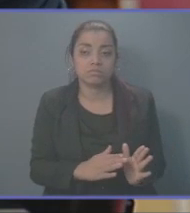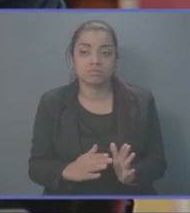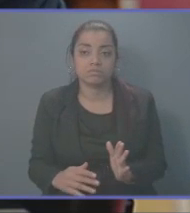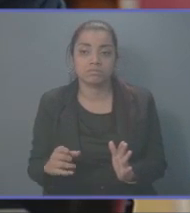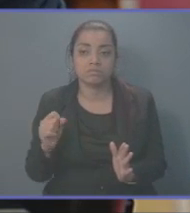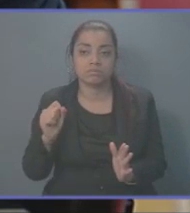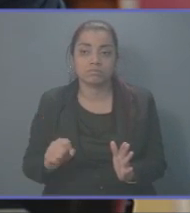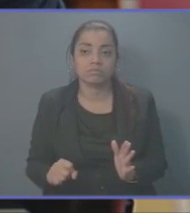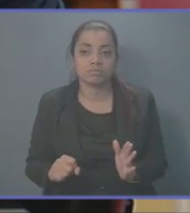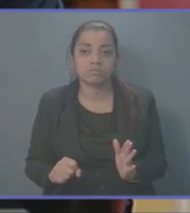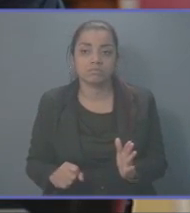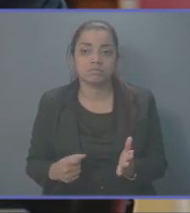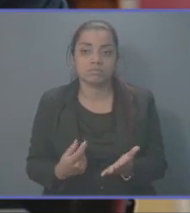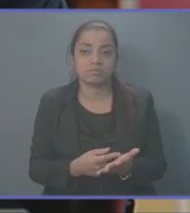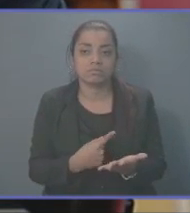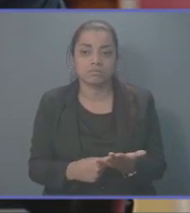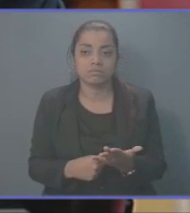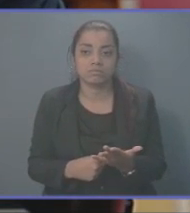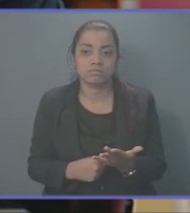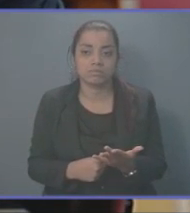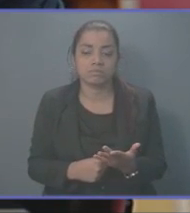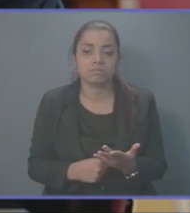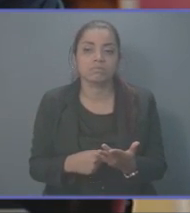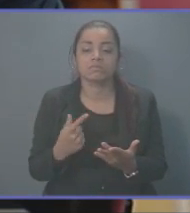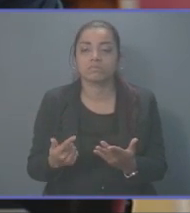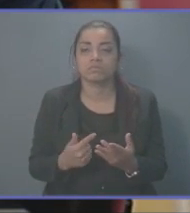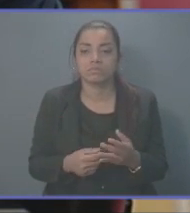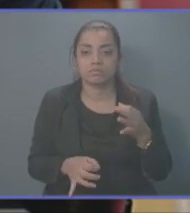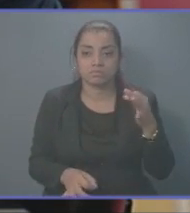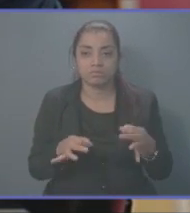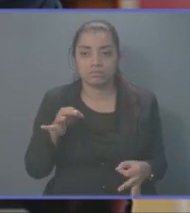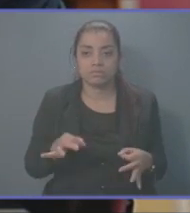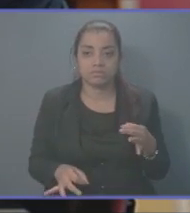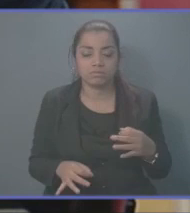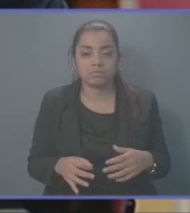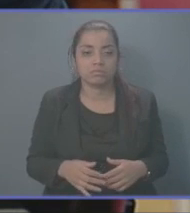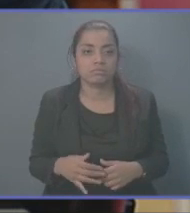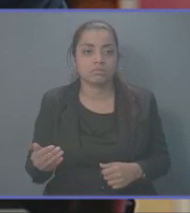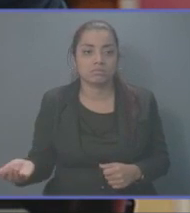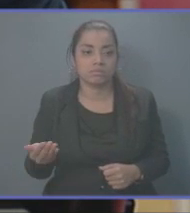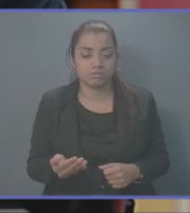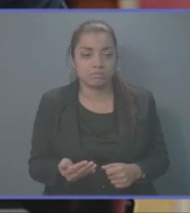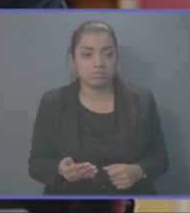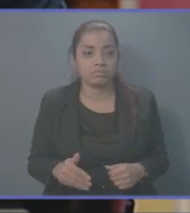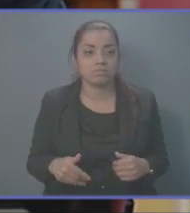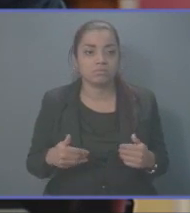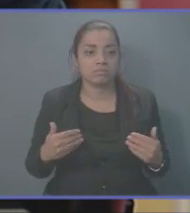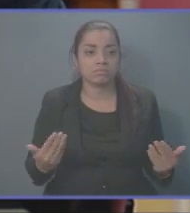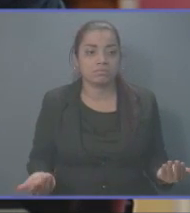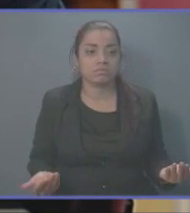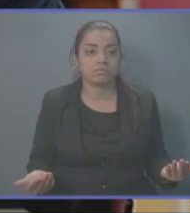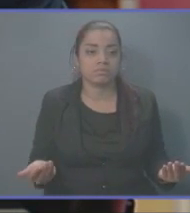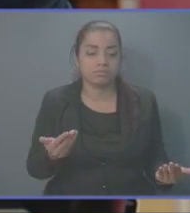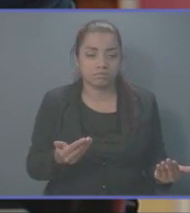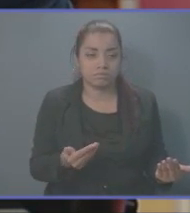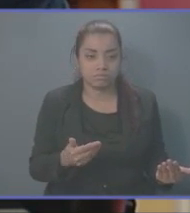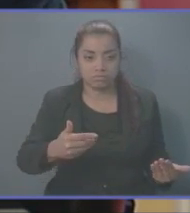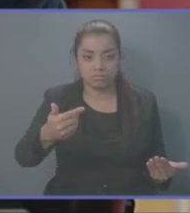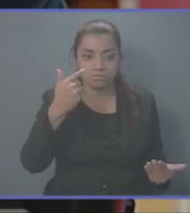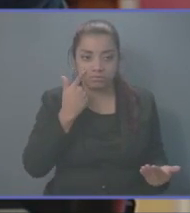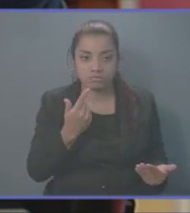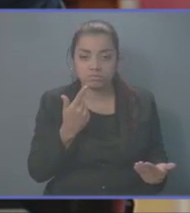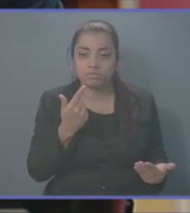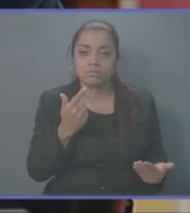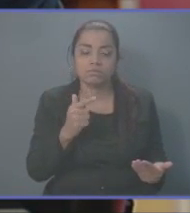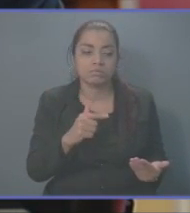firmeza del acto impugnado administrativa o jurisdiccionalmente, a efecto de que los contribuyentes modifiquen sus declaraciones